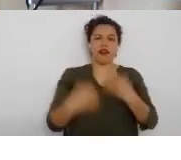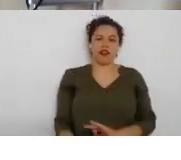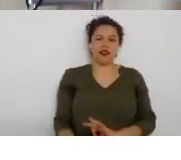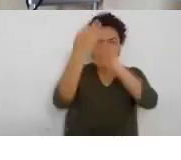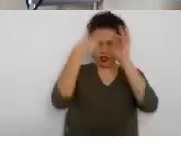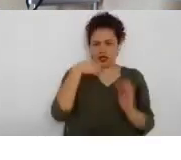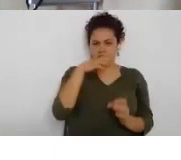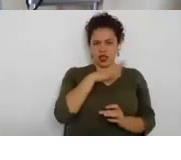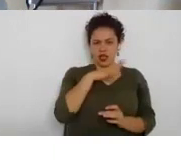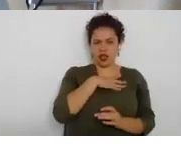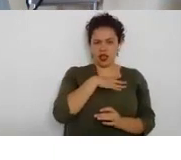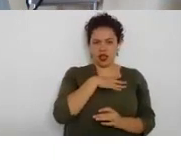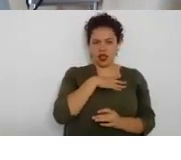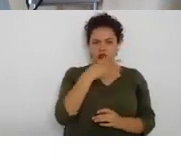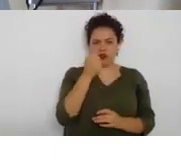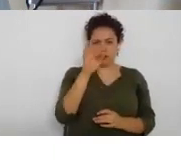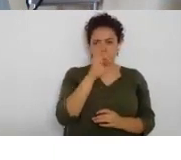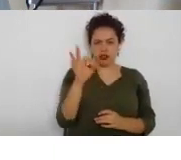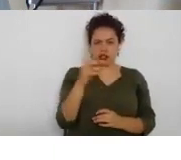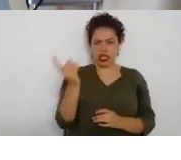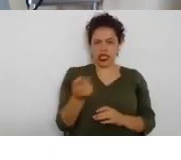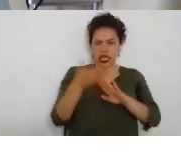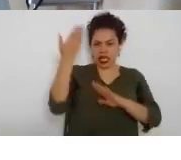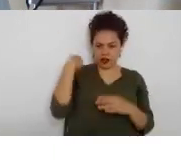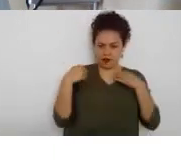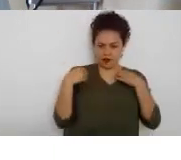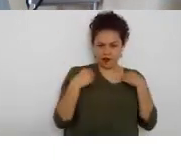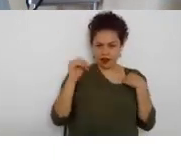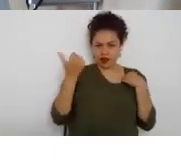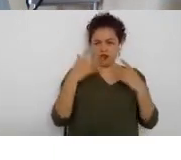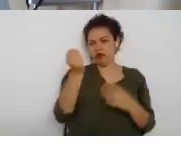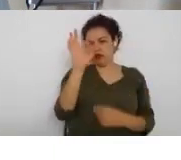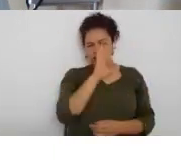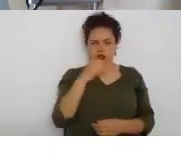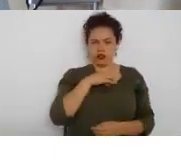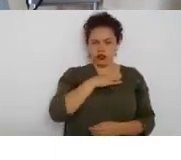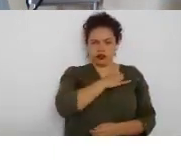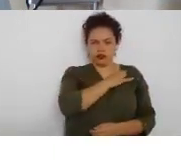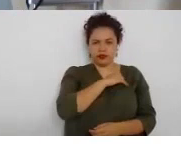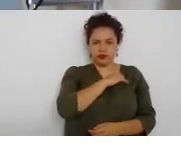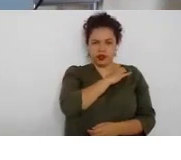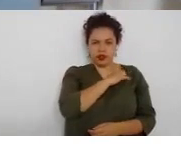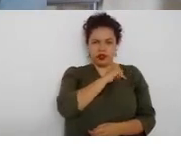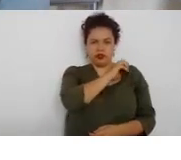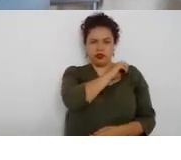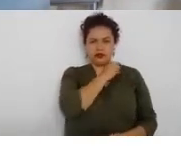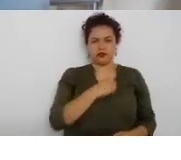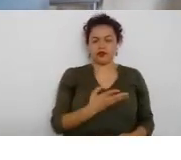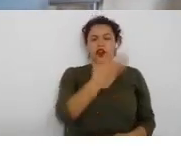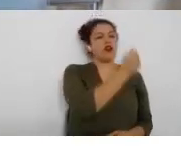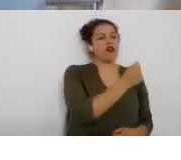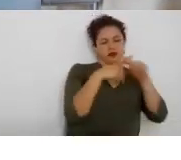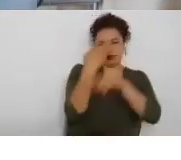a un 9% y la parte posterior a otro 9%. Ajá. Entonces, 9 y 9 tenemos que es